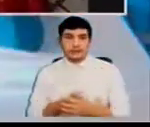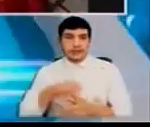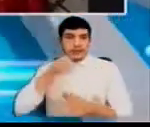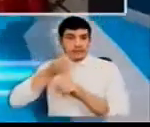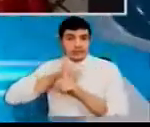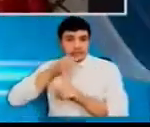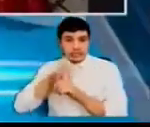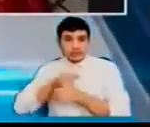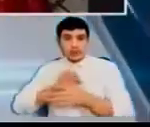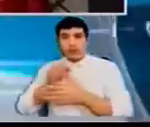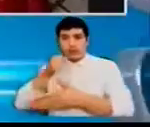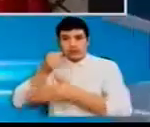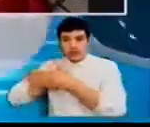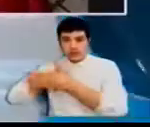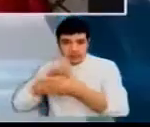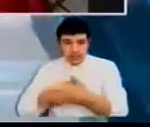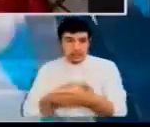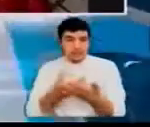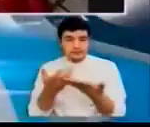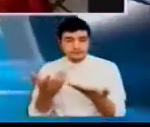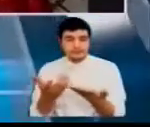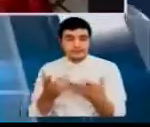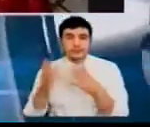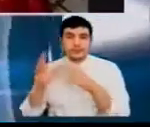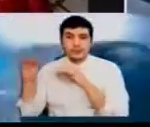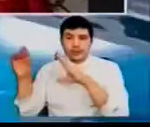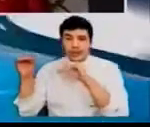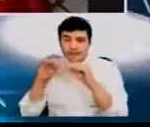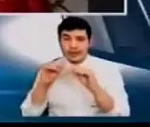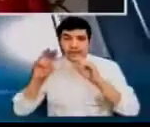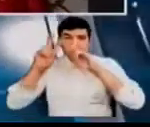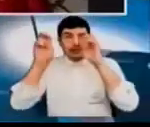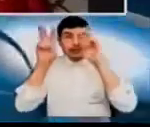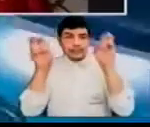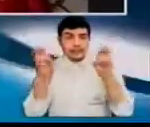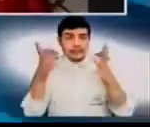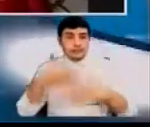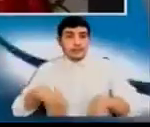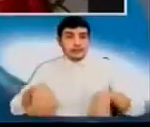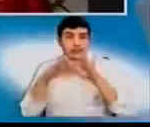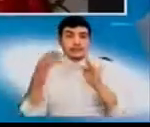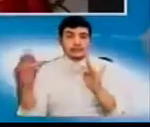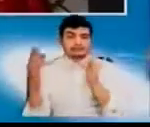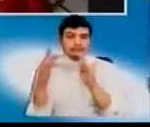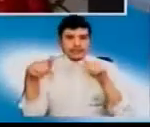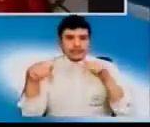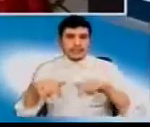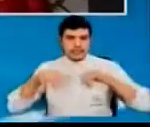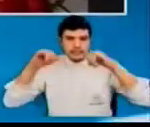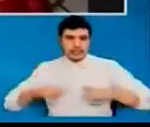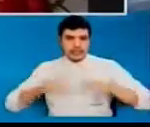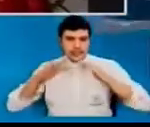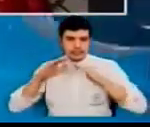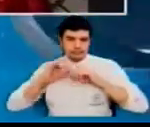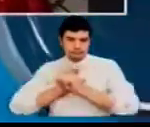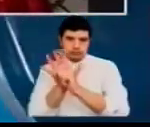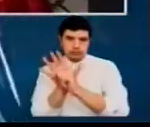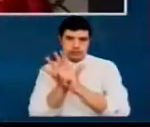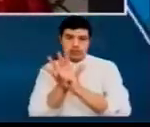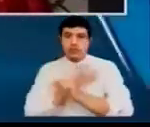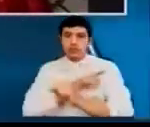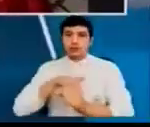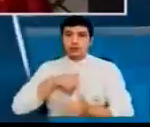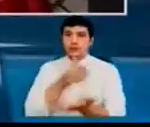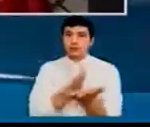casa, juiciosos, comprometidos, y hoy vamos a revisar un tema que ha causado polémica, que ha generado